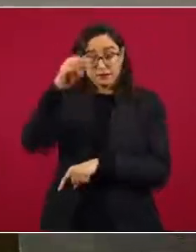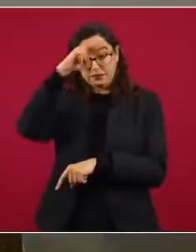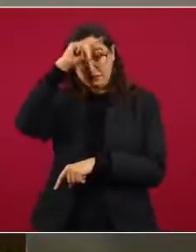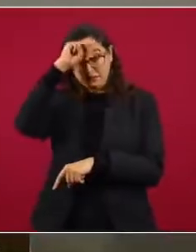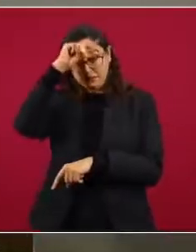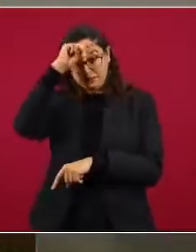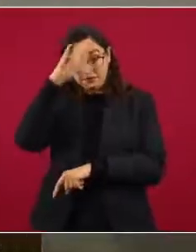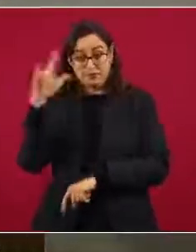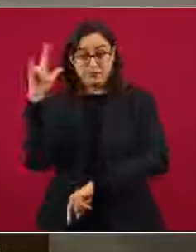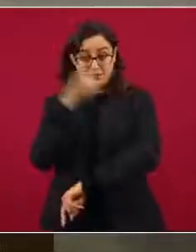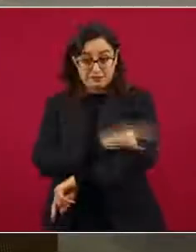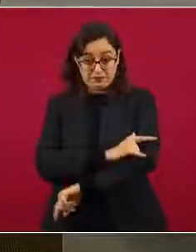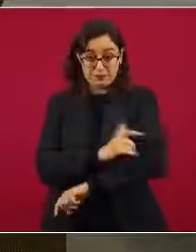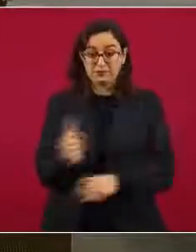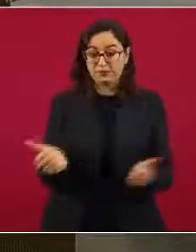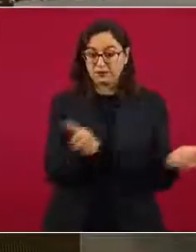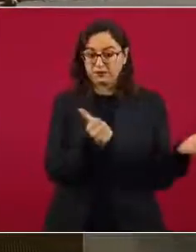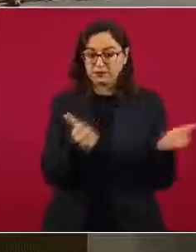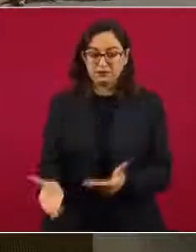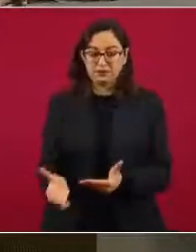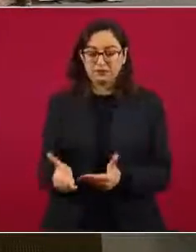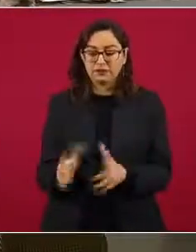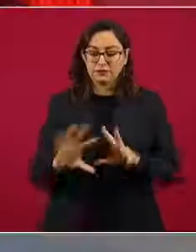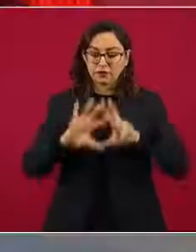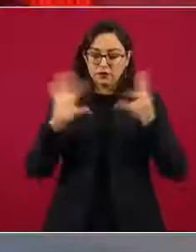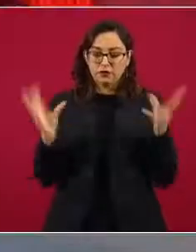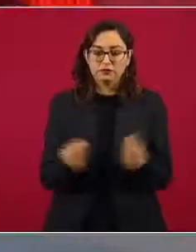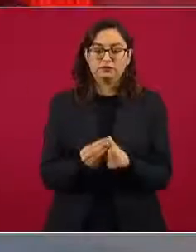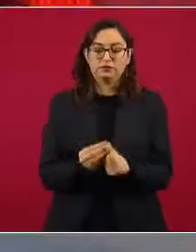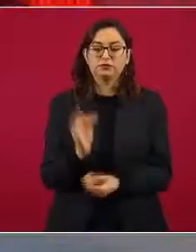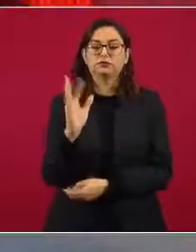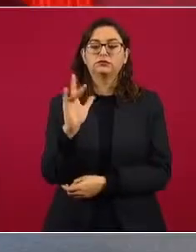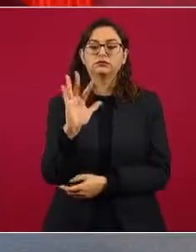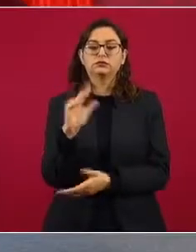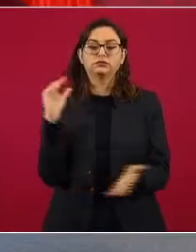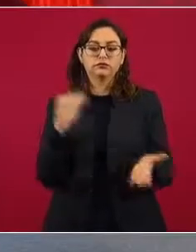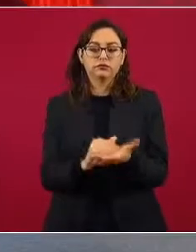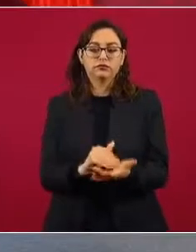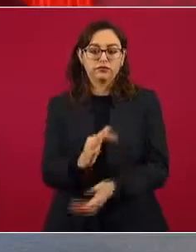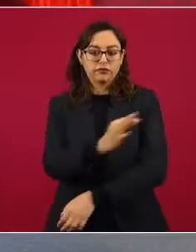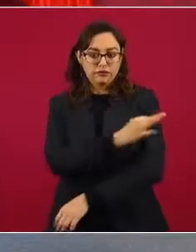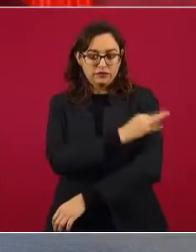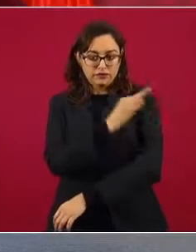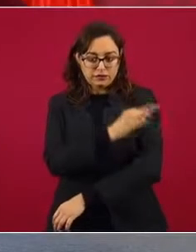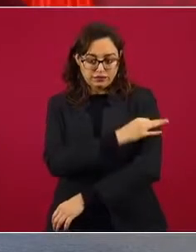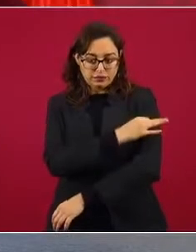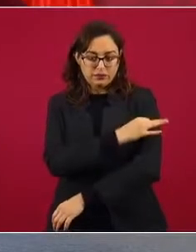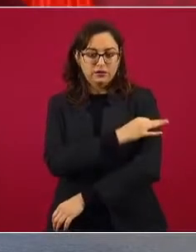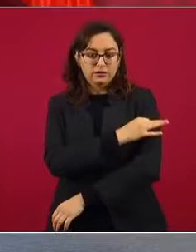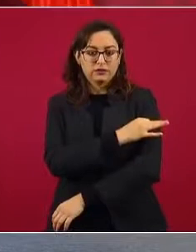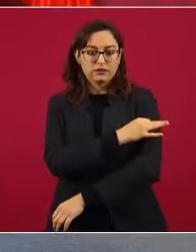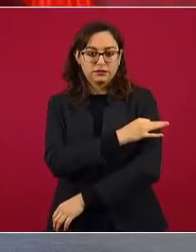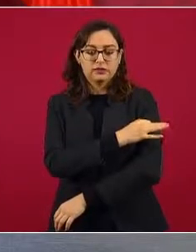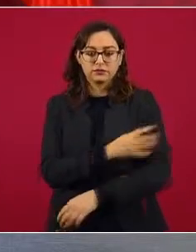alrededor de 50,000 dosis que ya se están